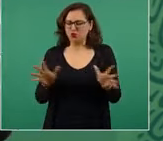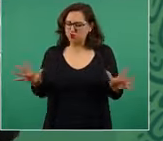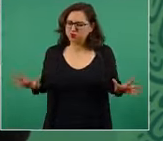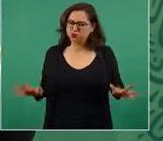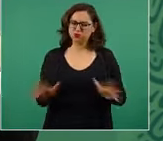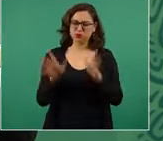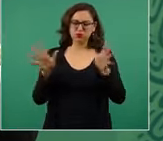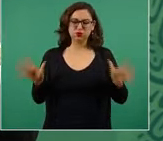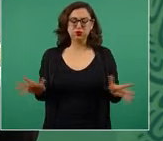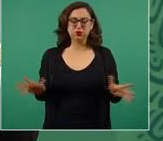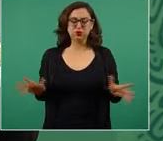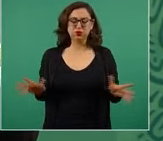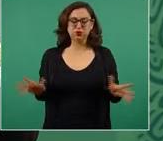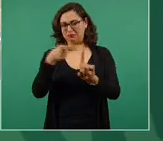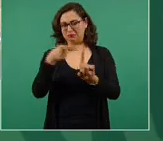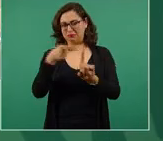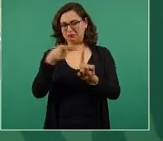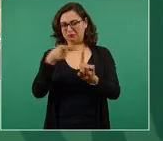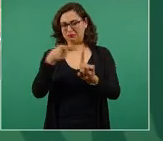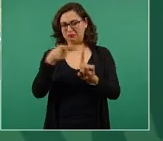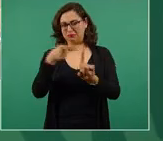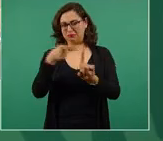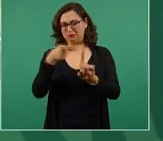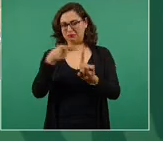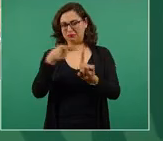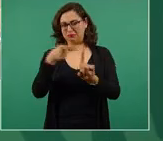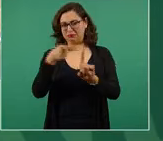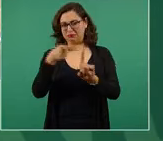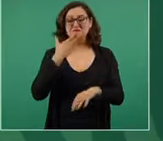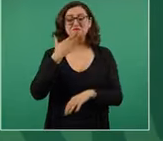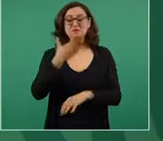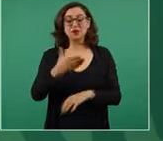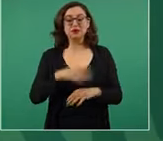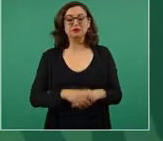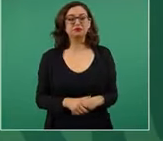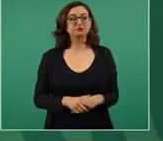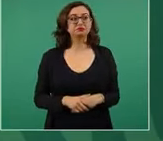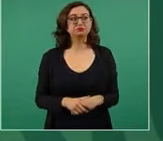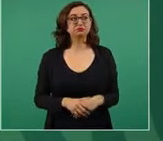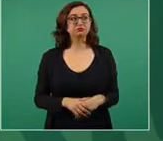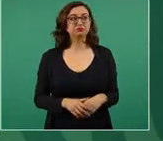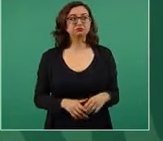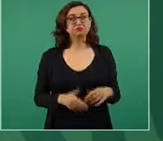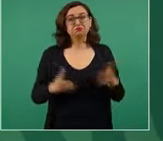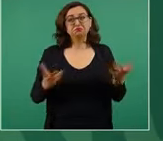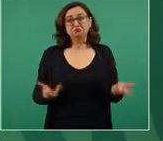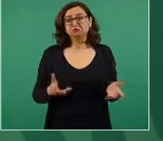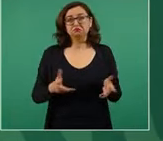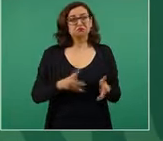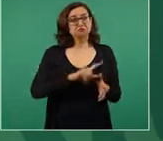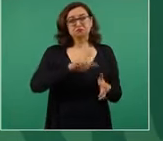que Francisco I. Madero. Luego, otro momento estelar,